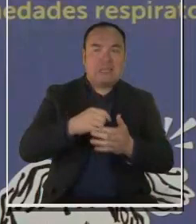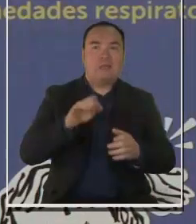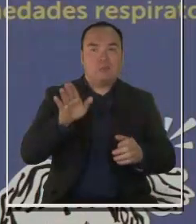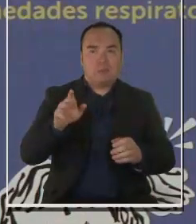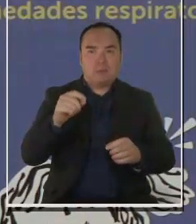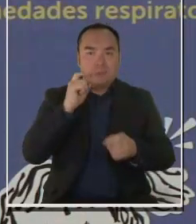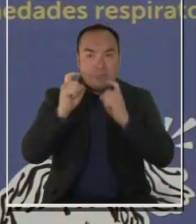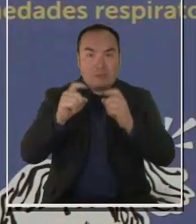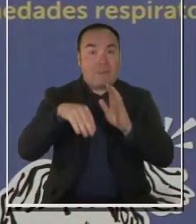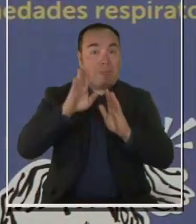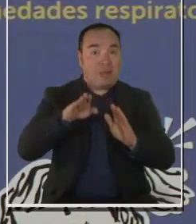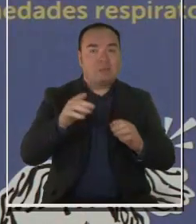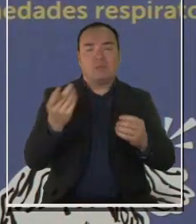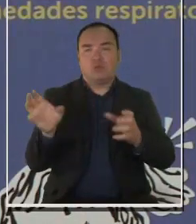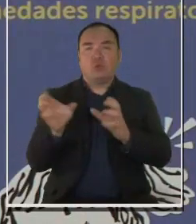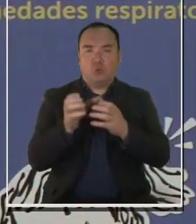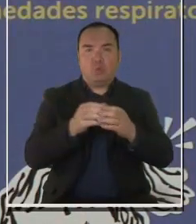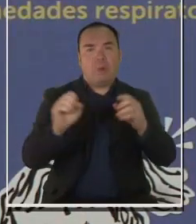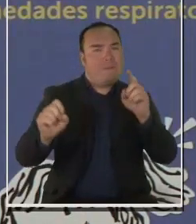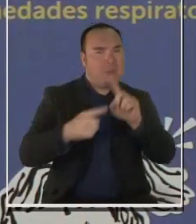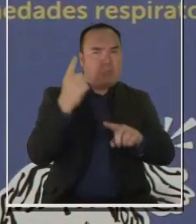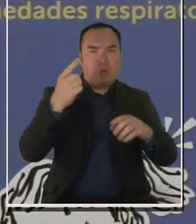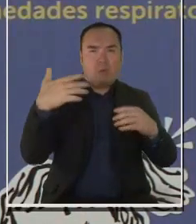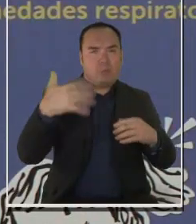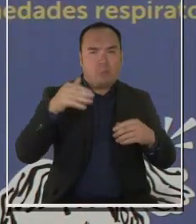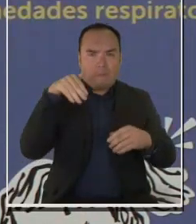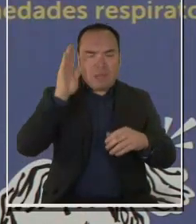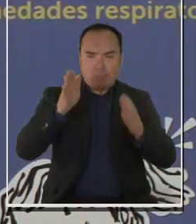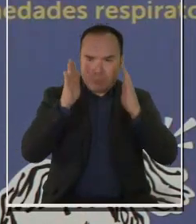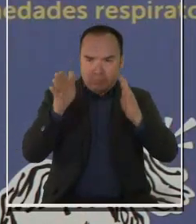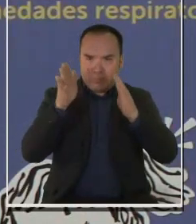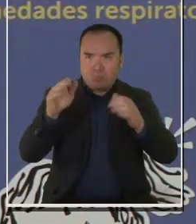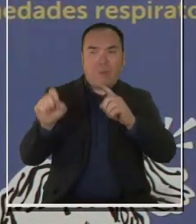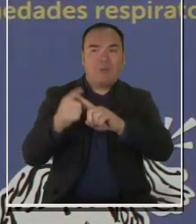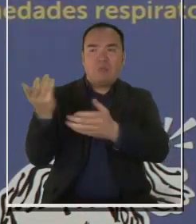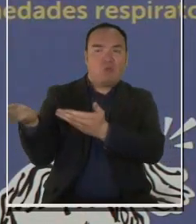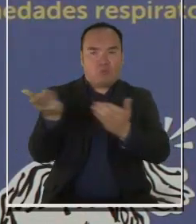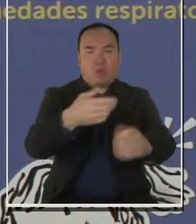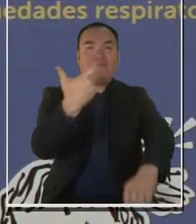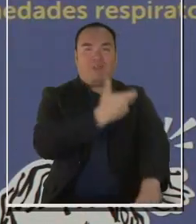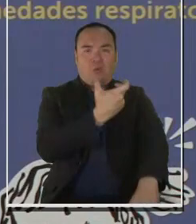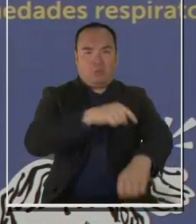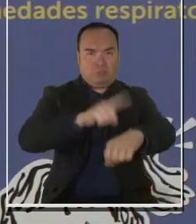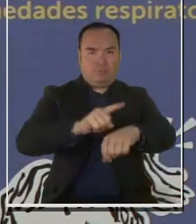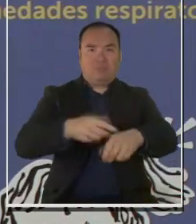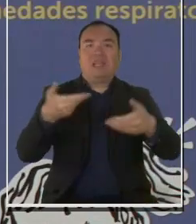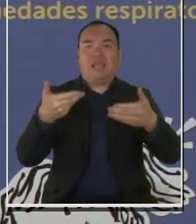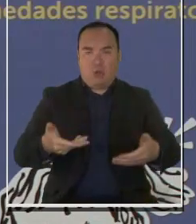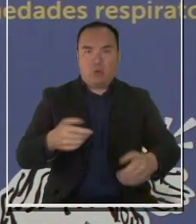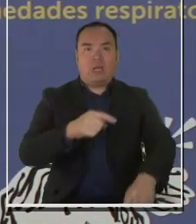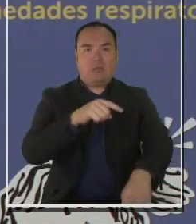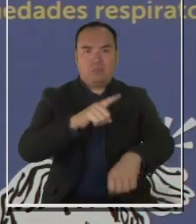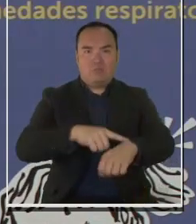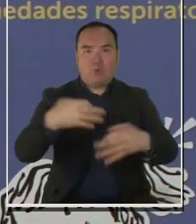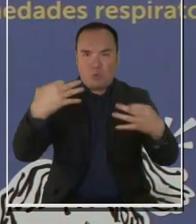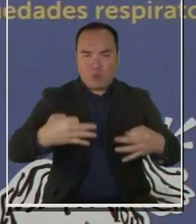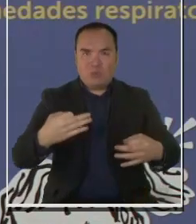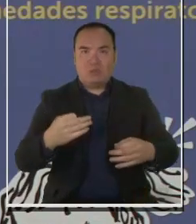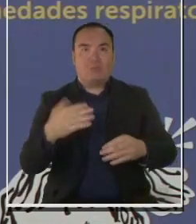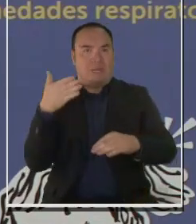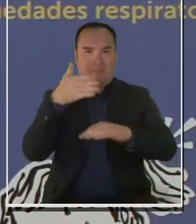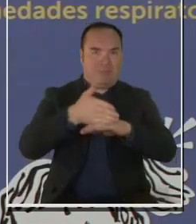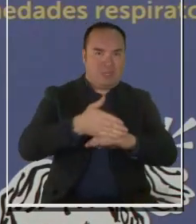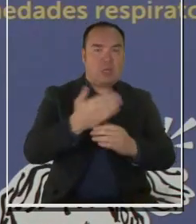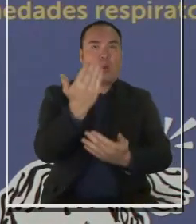son aquellos grupos priorizados y más importantes para la vacunación. El momento de vacunarse es ahora, estamos a tiempo para protegernos.